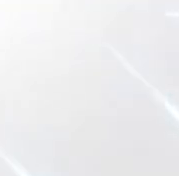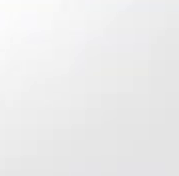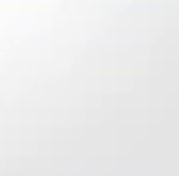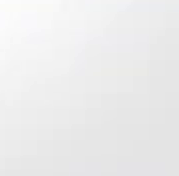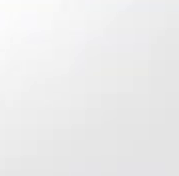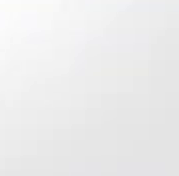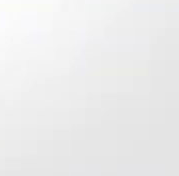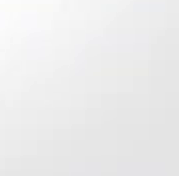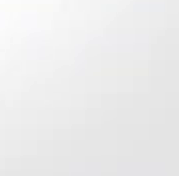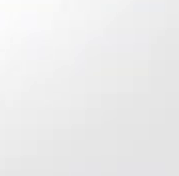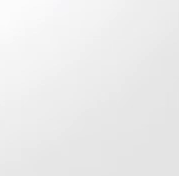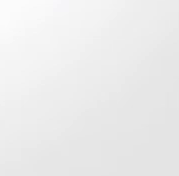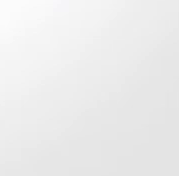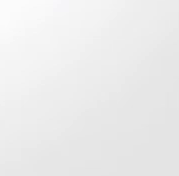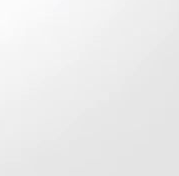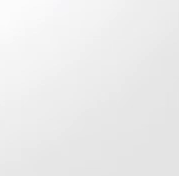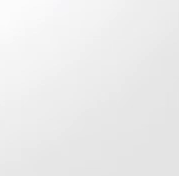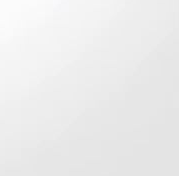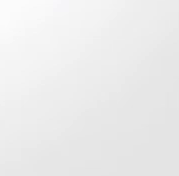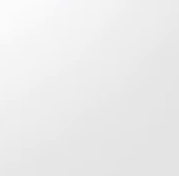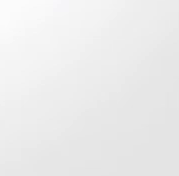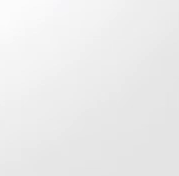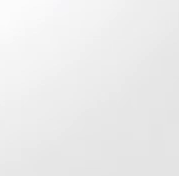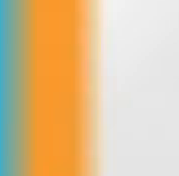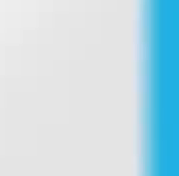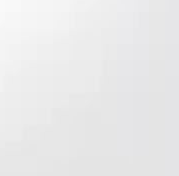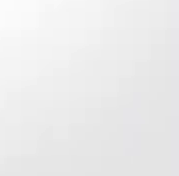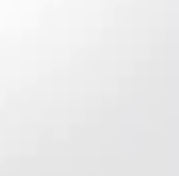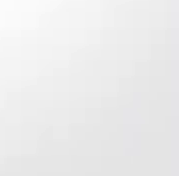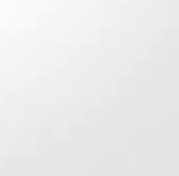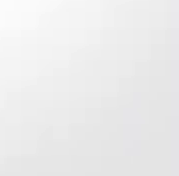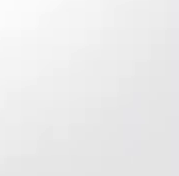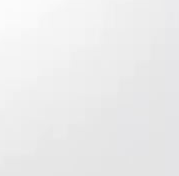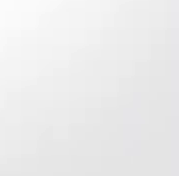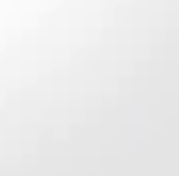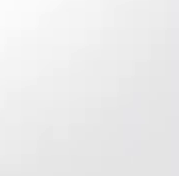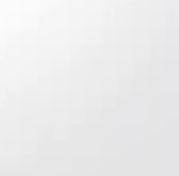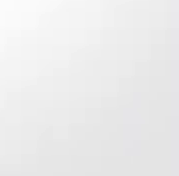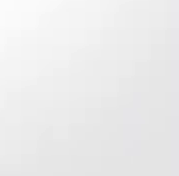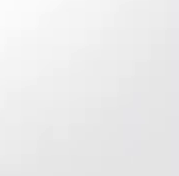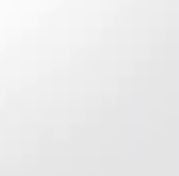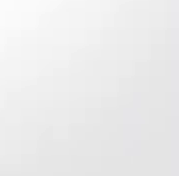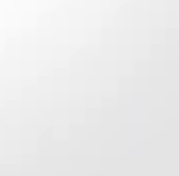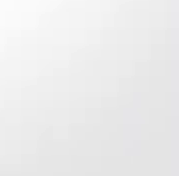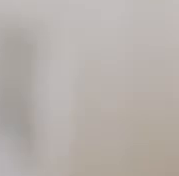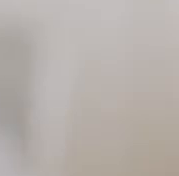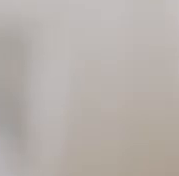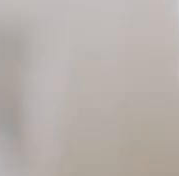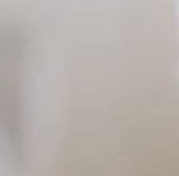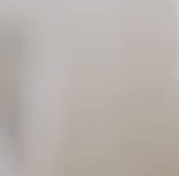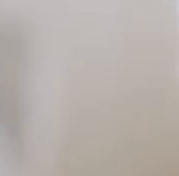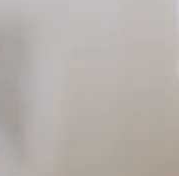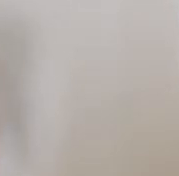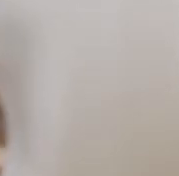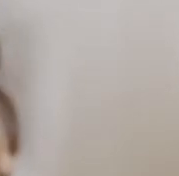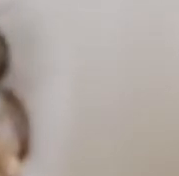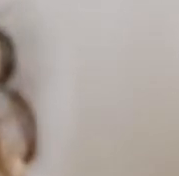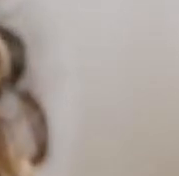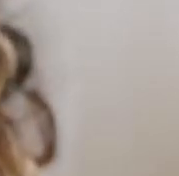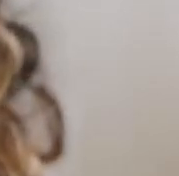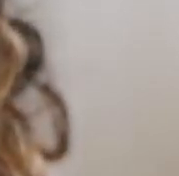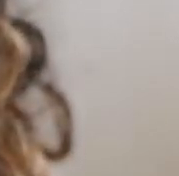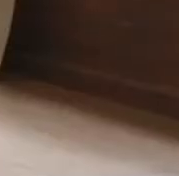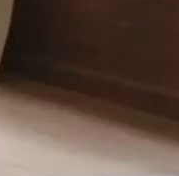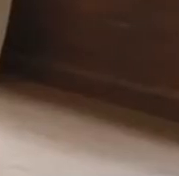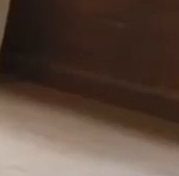App Clientes 365 conecta contigo. Seguros Reservas te responde. Por tu